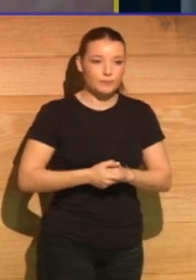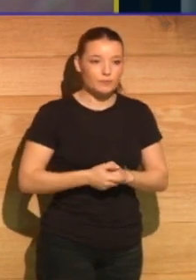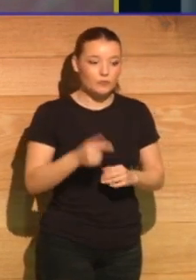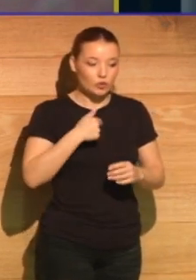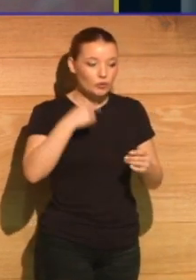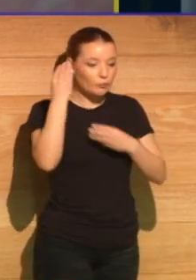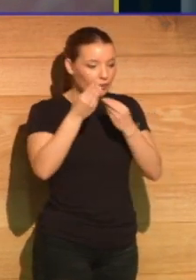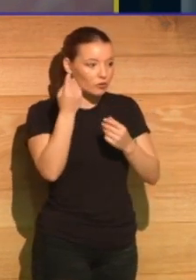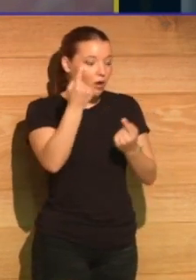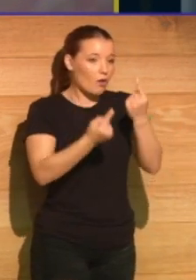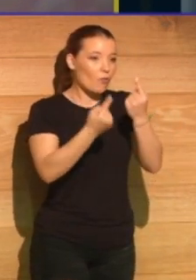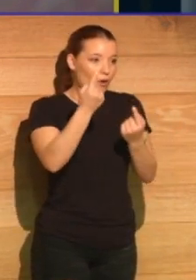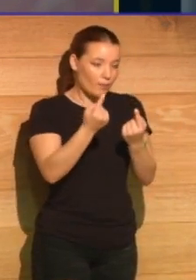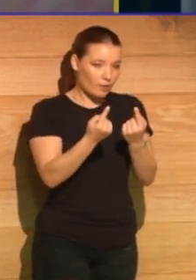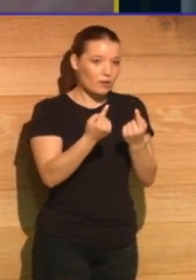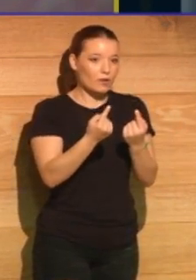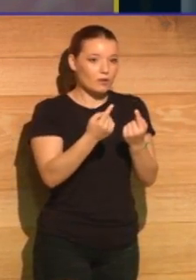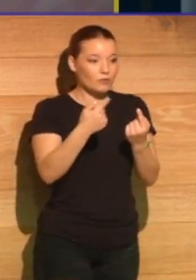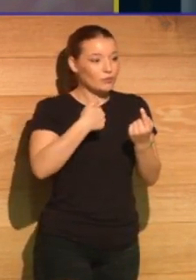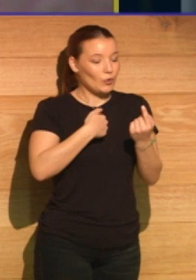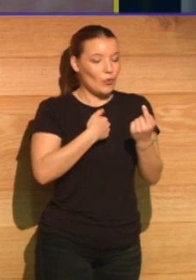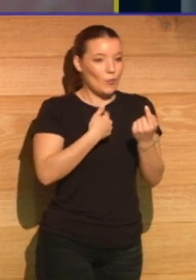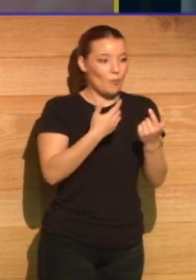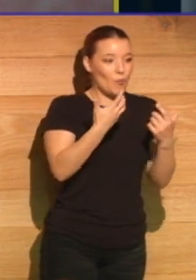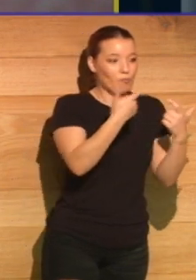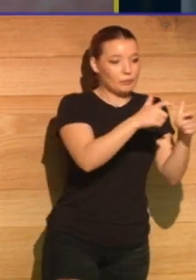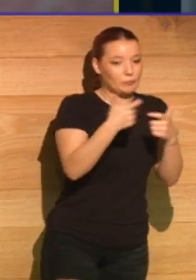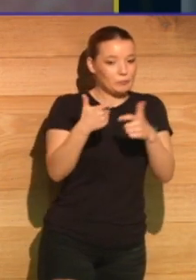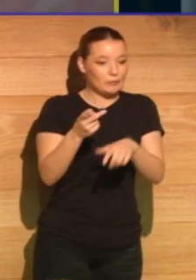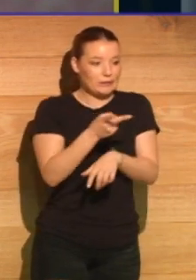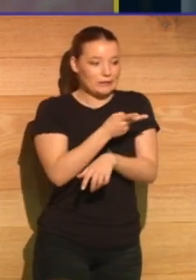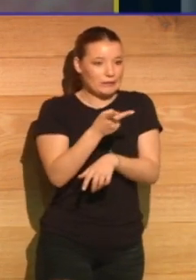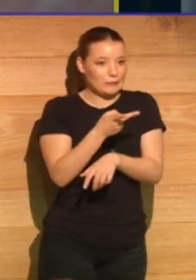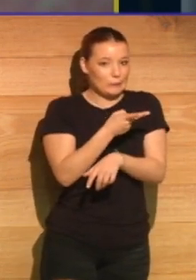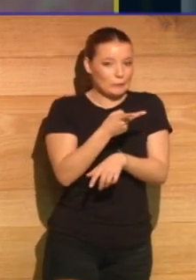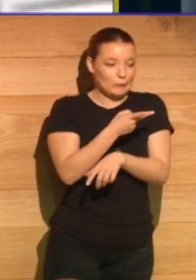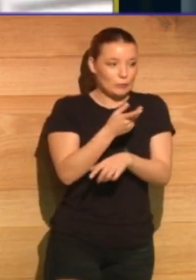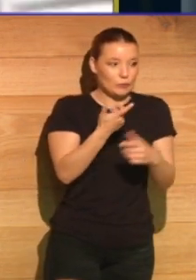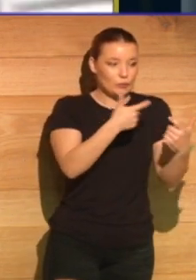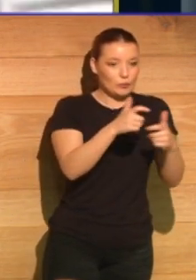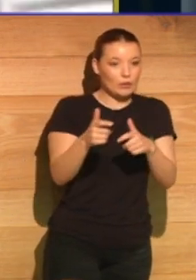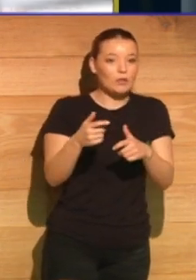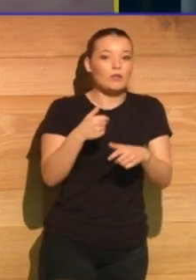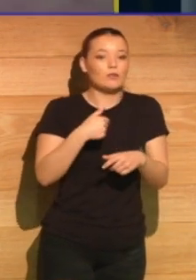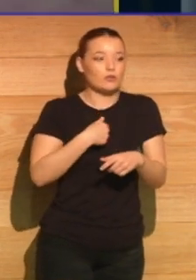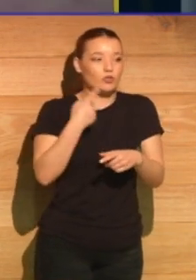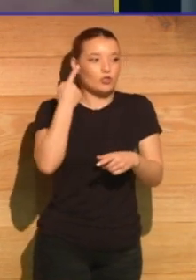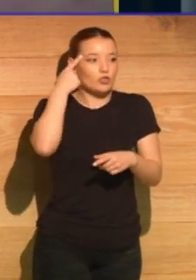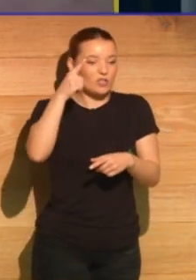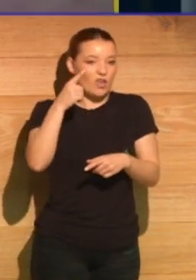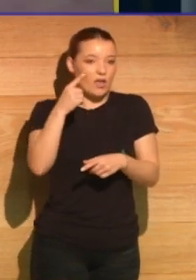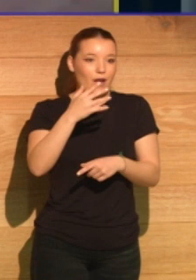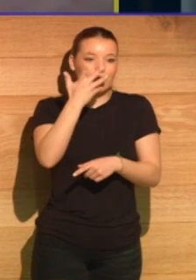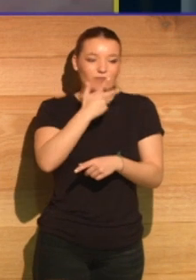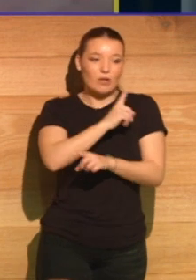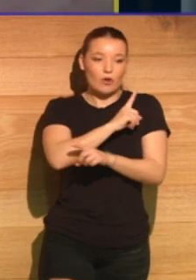yo que ando un poco entre los dos mundos, ¿no? Entre las dos aguas, veo que hay mucho desconocimiento por parte del mundo